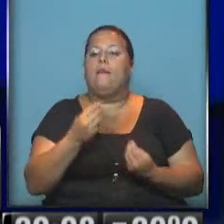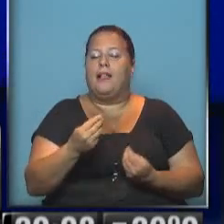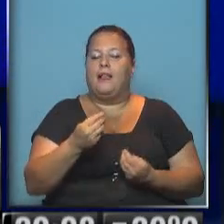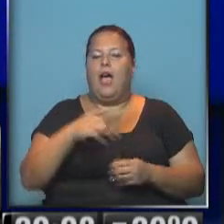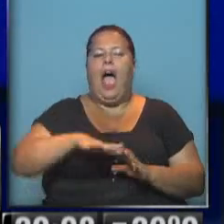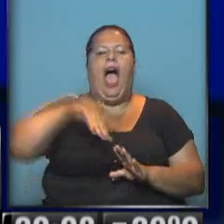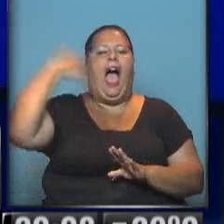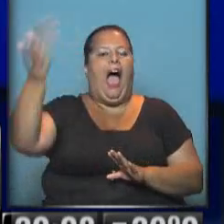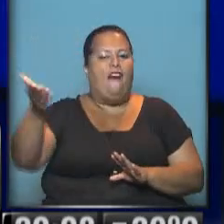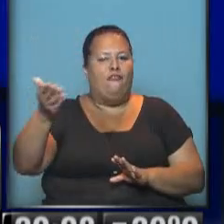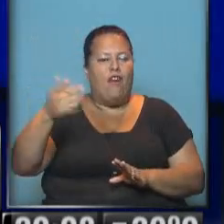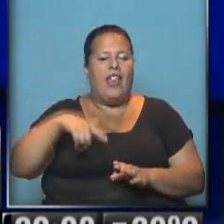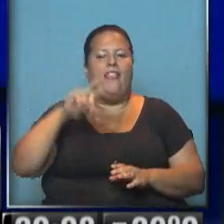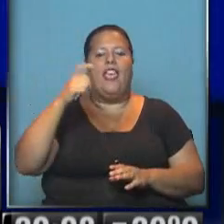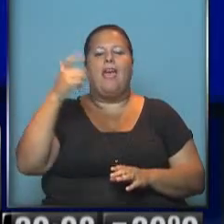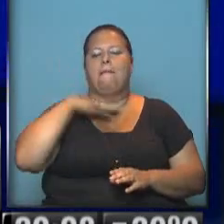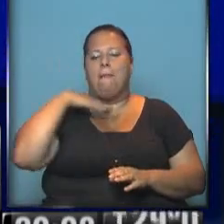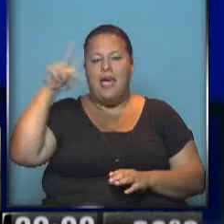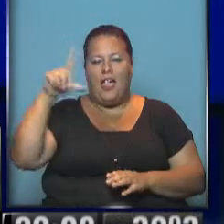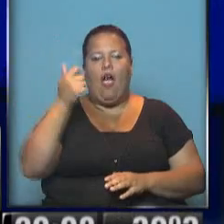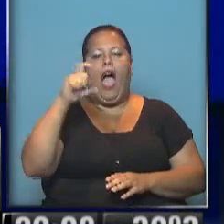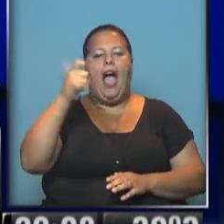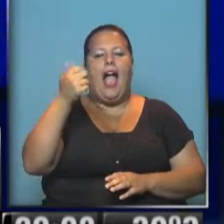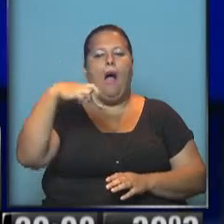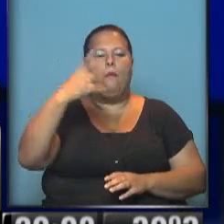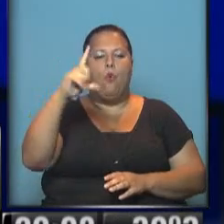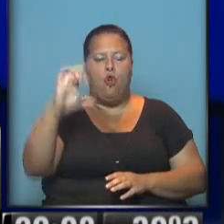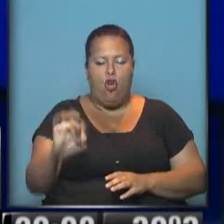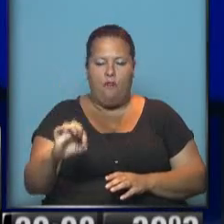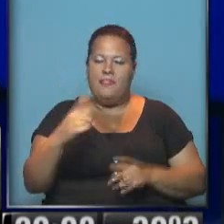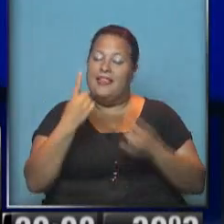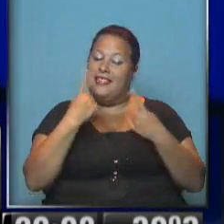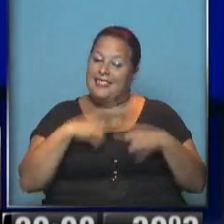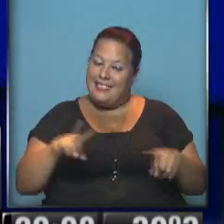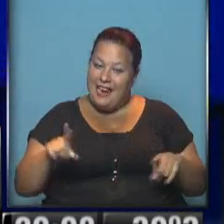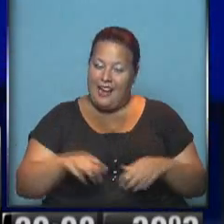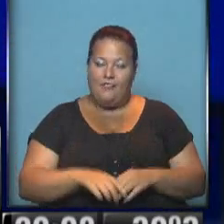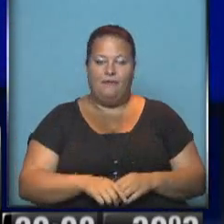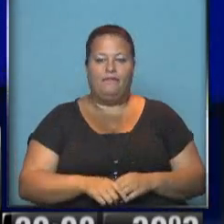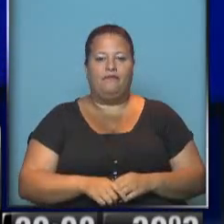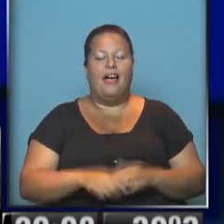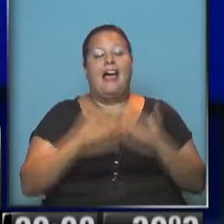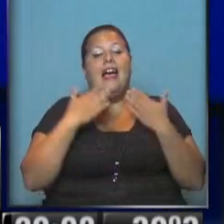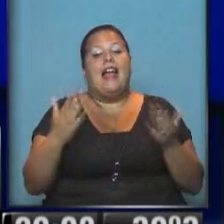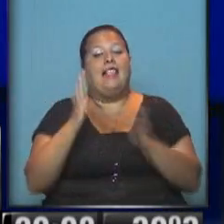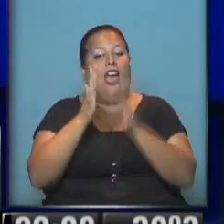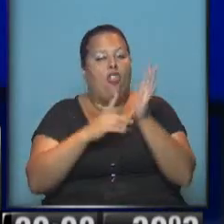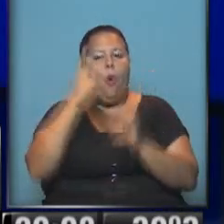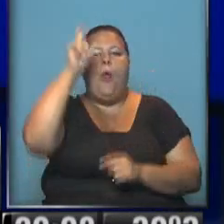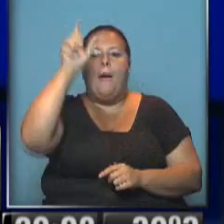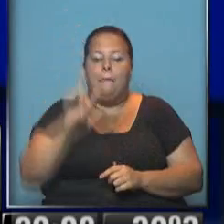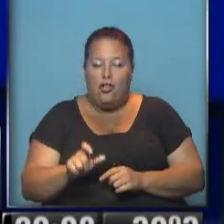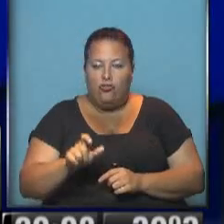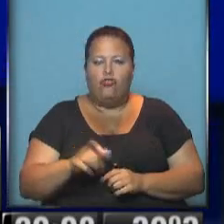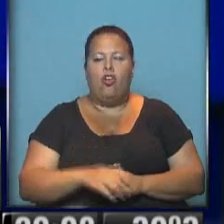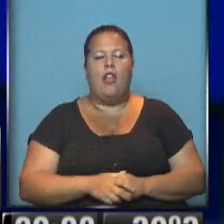las afueras de Ciudad Acapulco. Y extrañamente, gracias a Dios, una persona